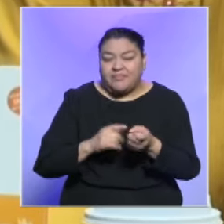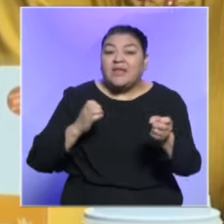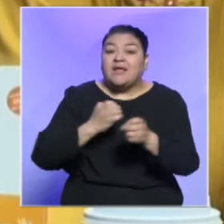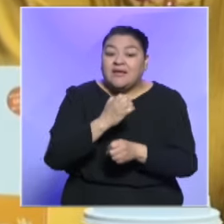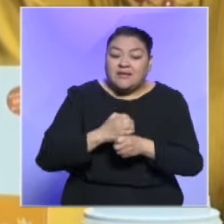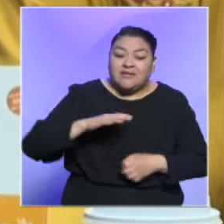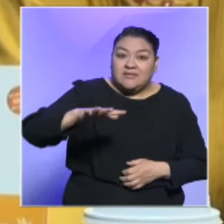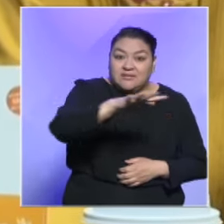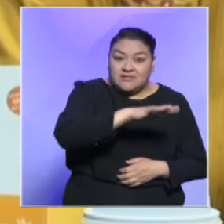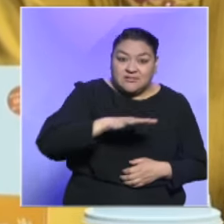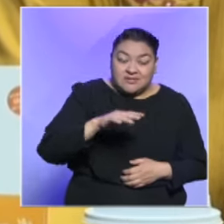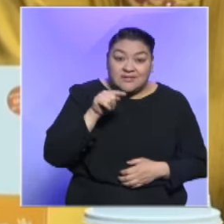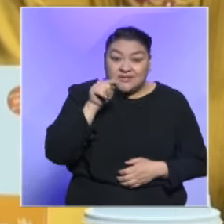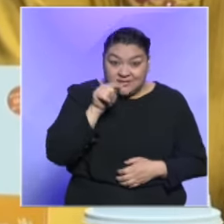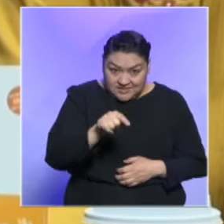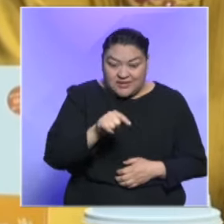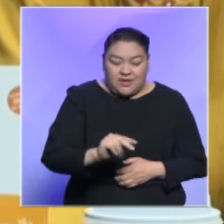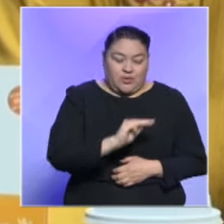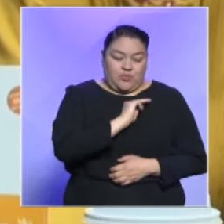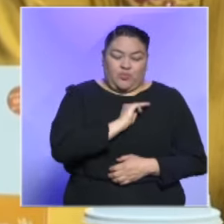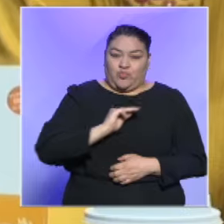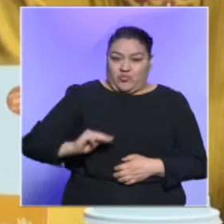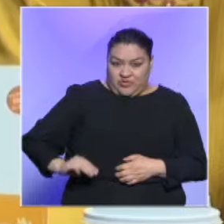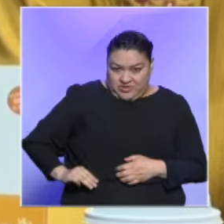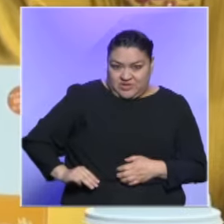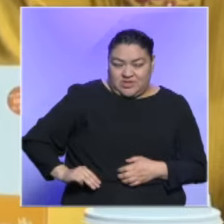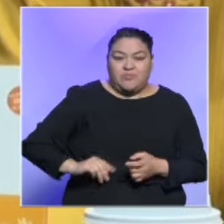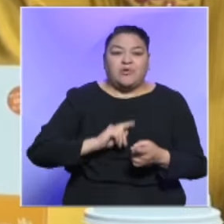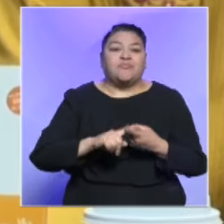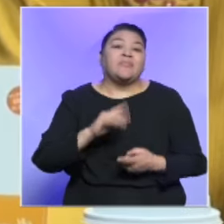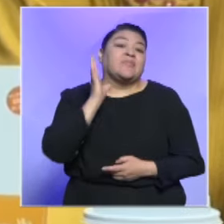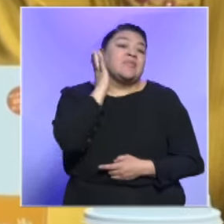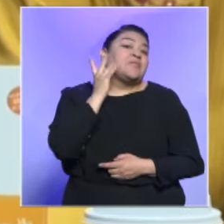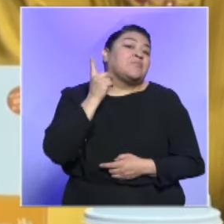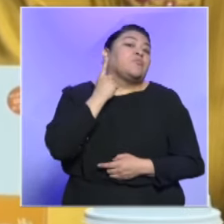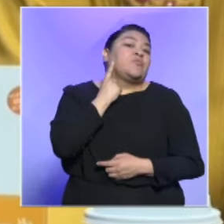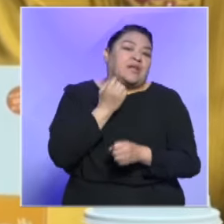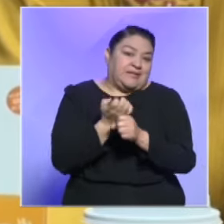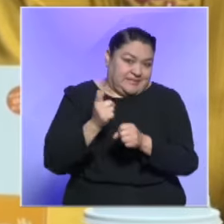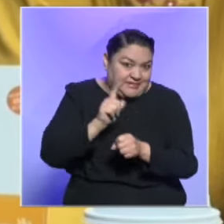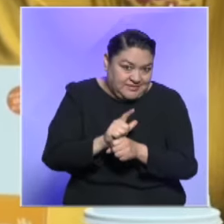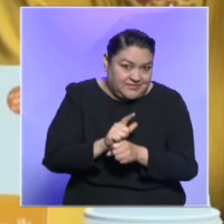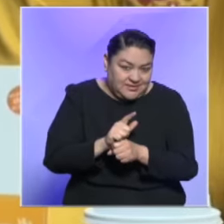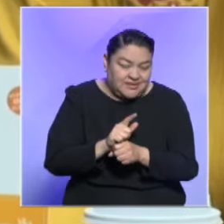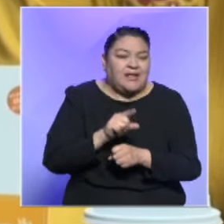independiente es en ayuntamientos y en congresos locales.